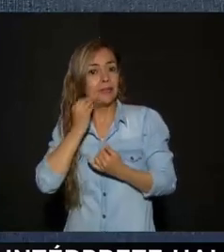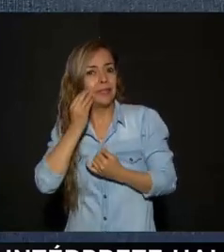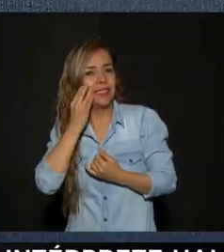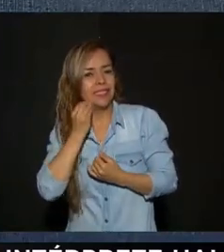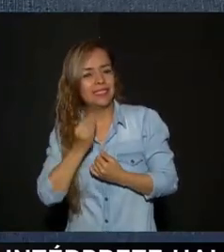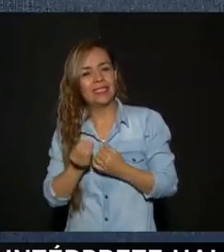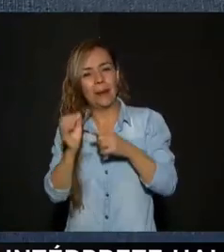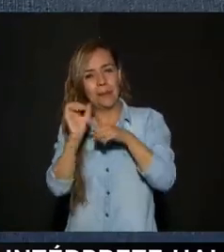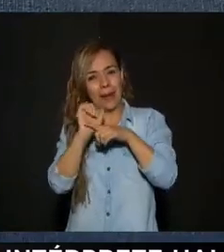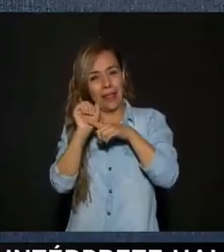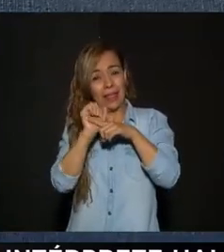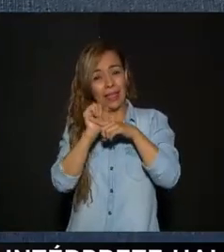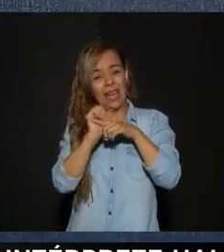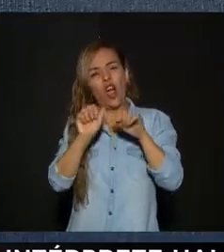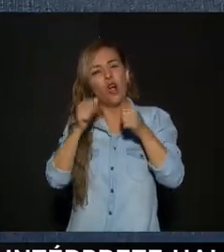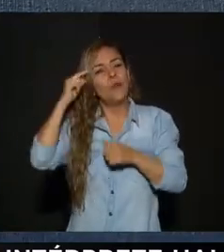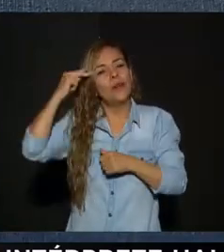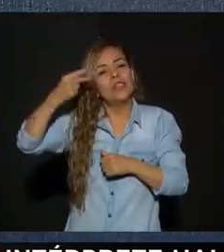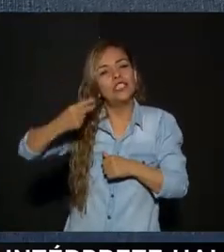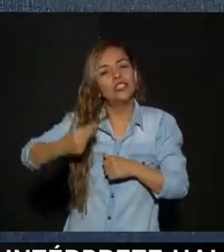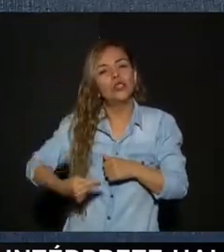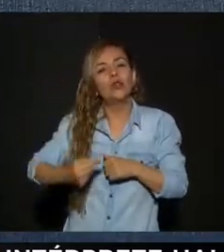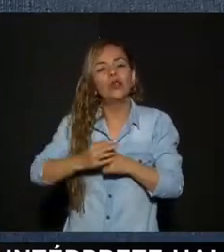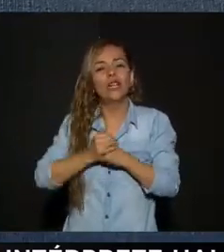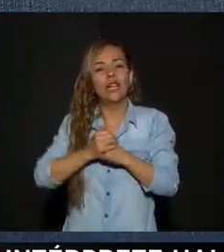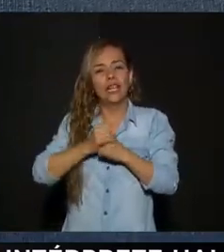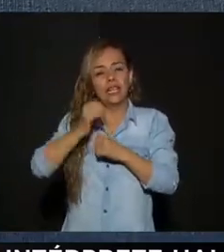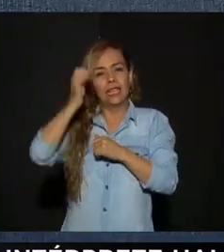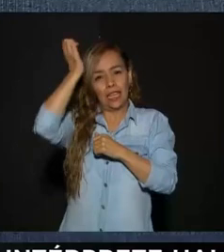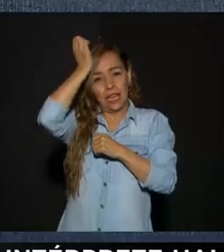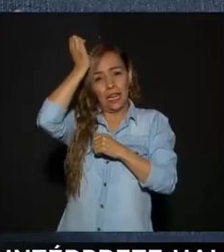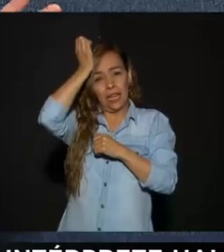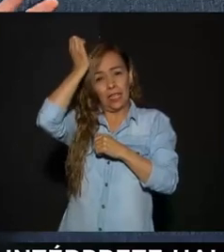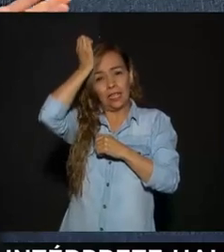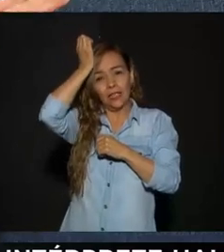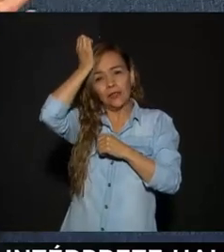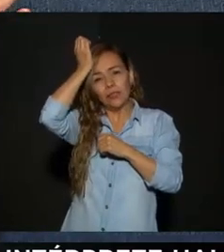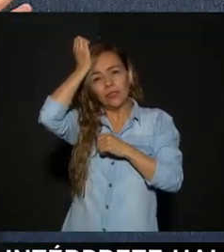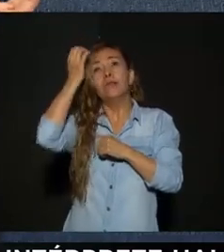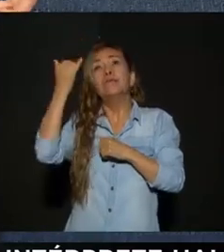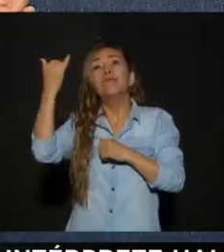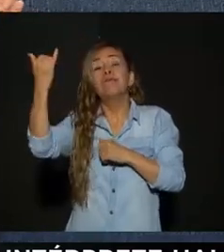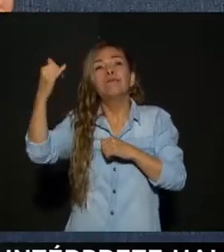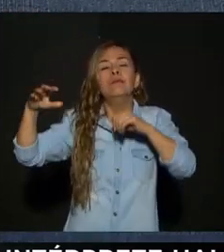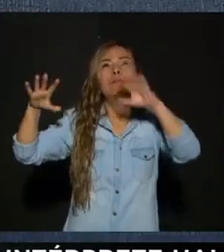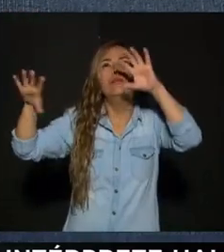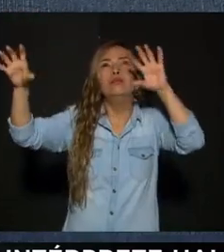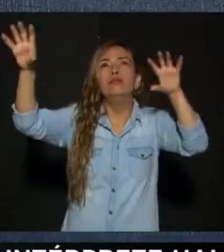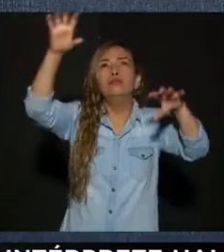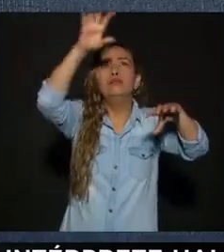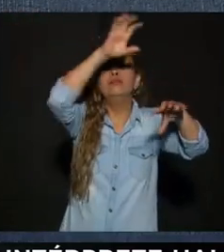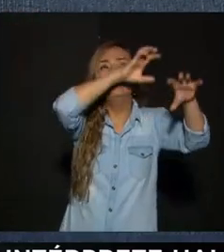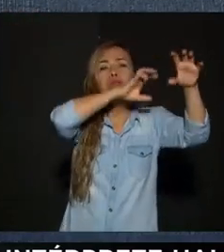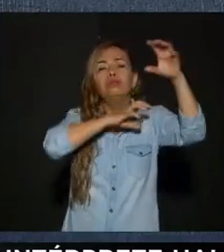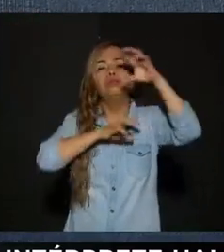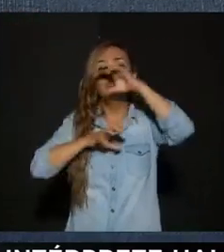aprendizaje conozcamos la historia de formación de esos objetos del sistema solar y que se encuentran en otros sistemas solares y